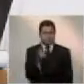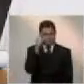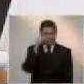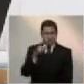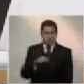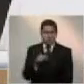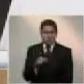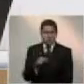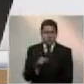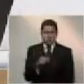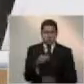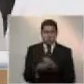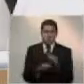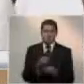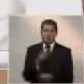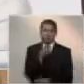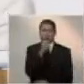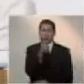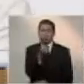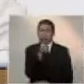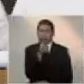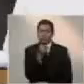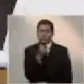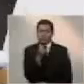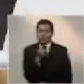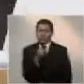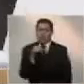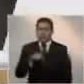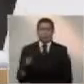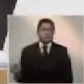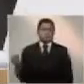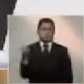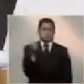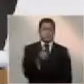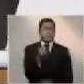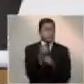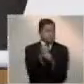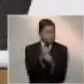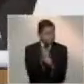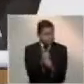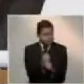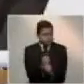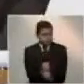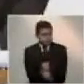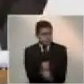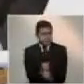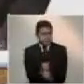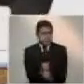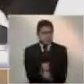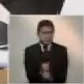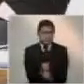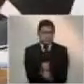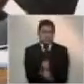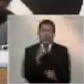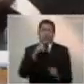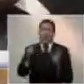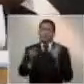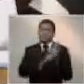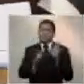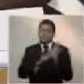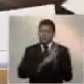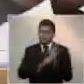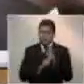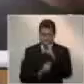hoy, que se le va a realizar una audiencia, y aquí estamos, bueno, esperando el momento para testificar